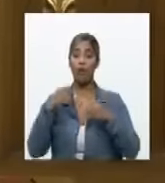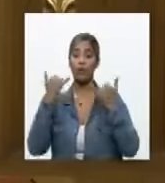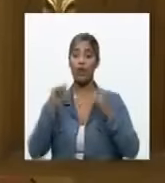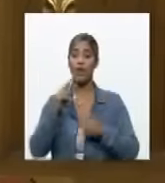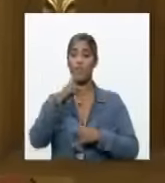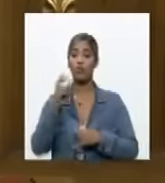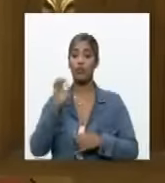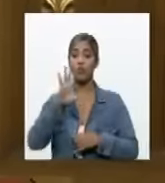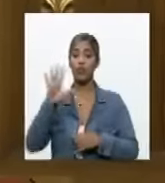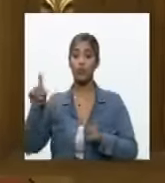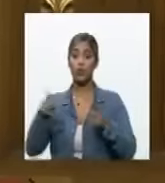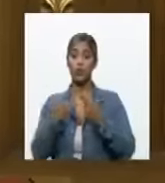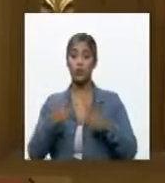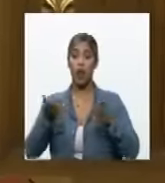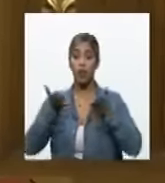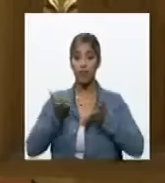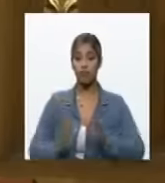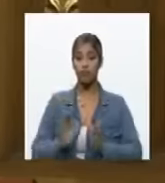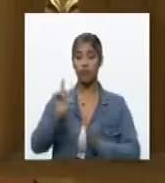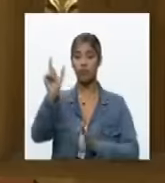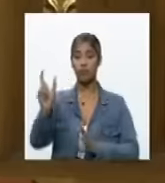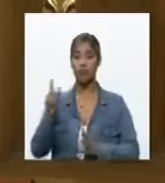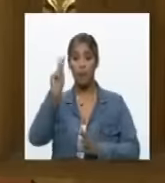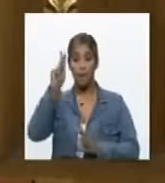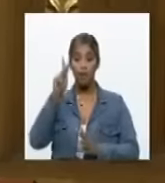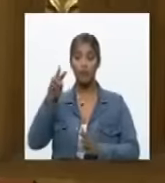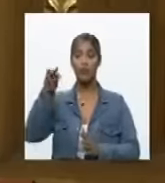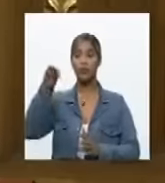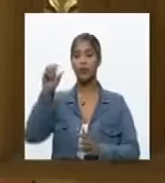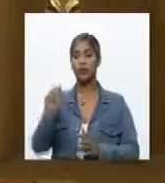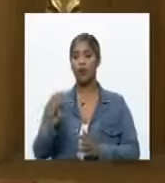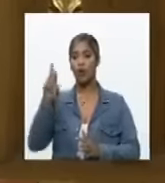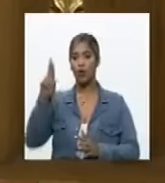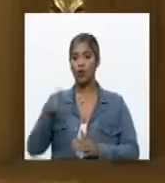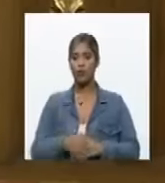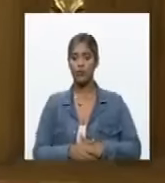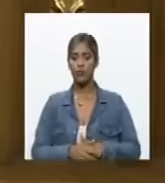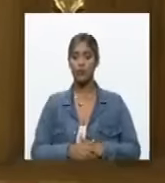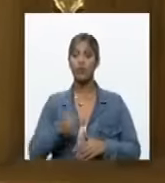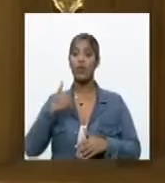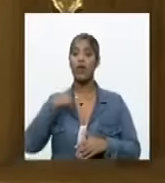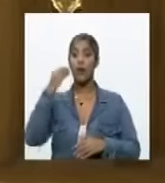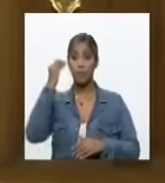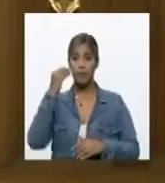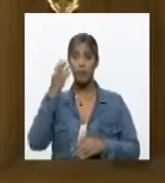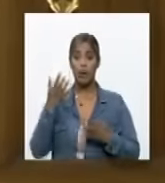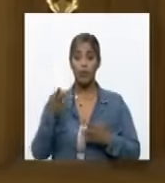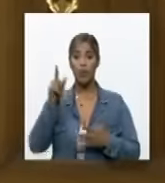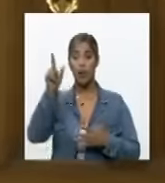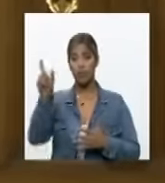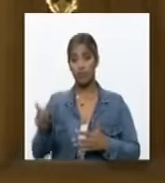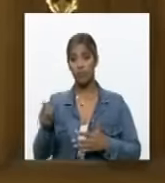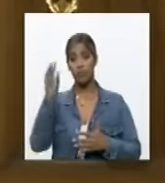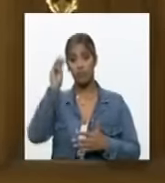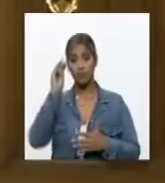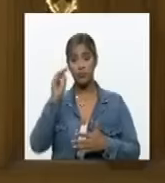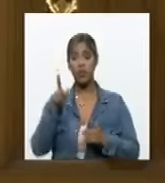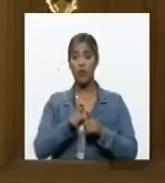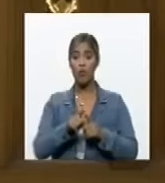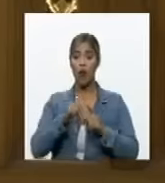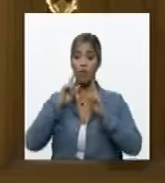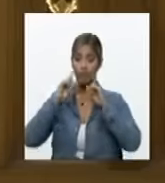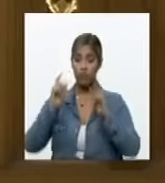el 255 aniversario del natalicio del maestro Simón Rodríguez. considerando que el maestro Simón Rodríguez fue un